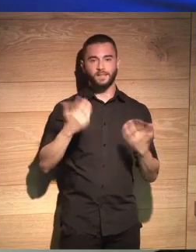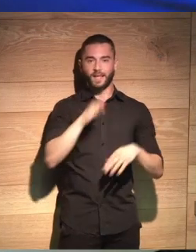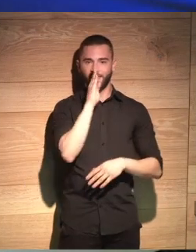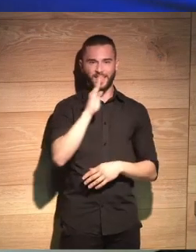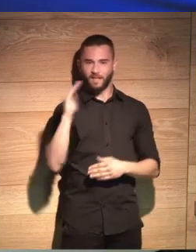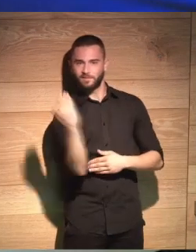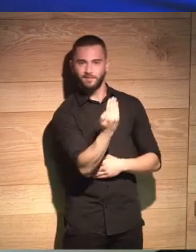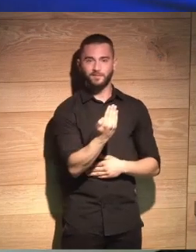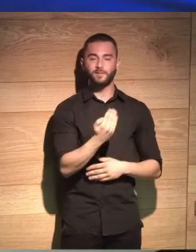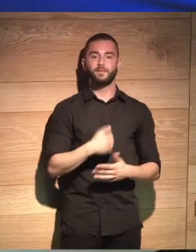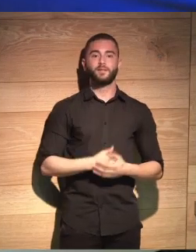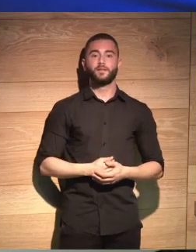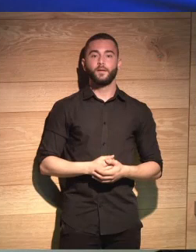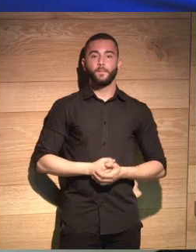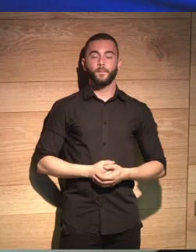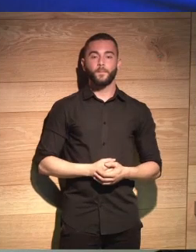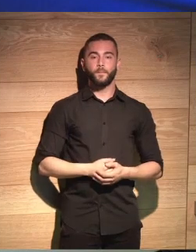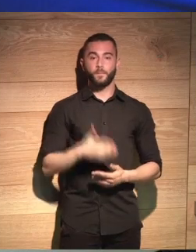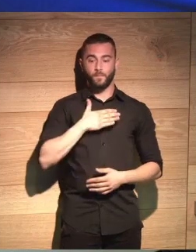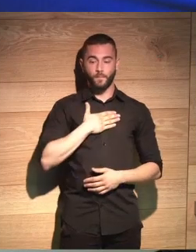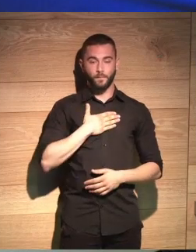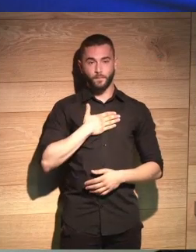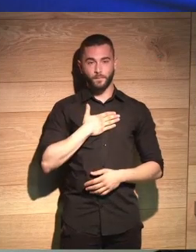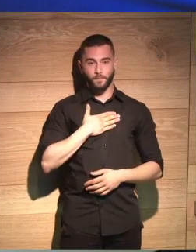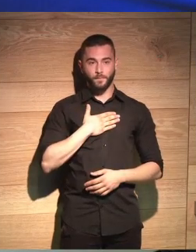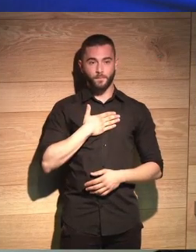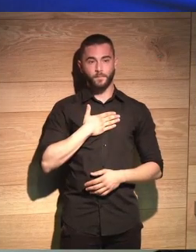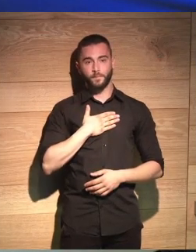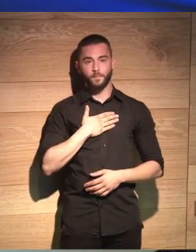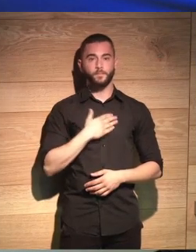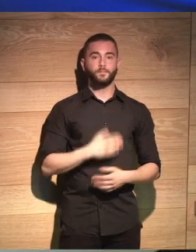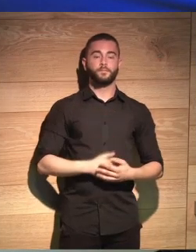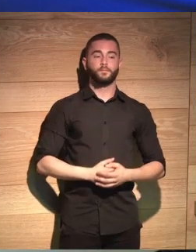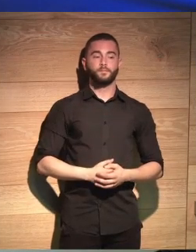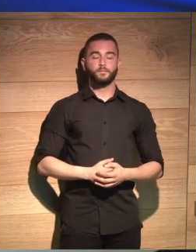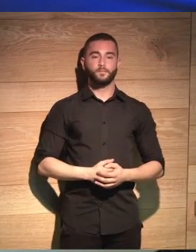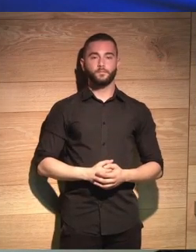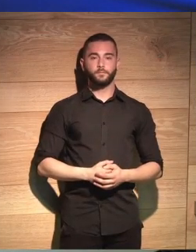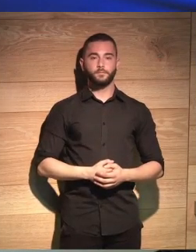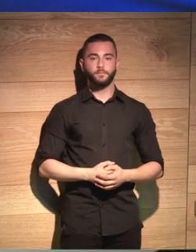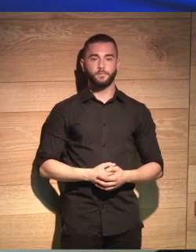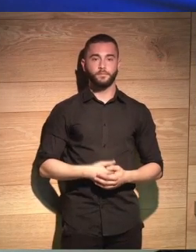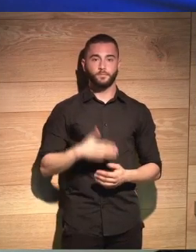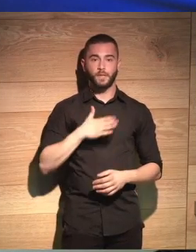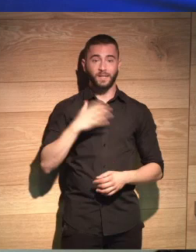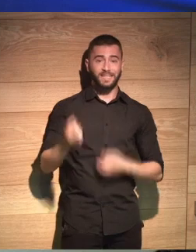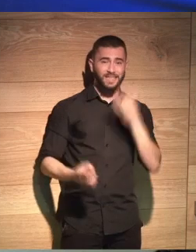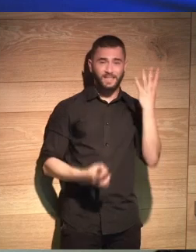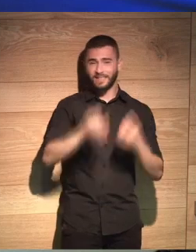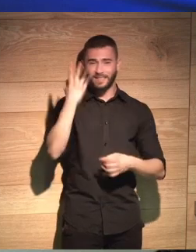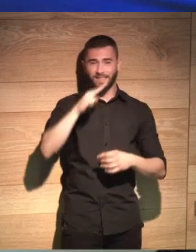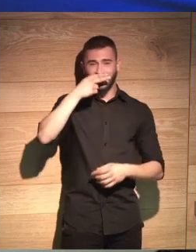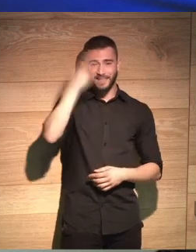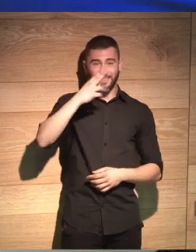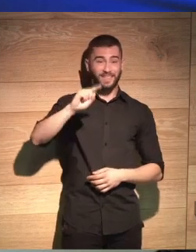no directa, para mí es digamos, donde está la labor creativa más